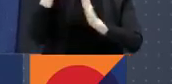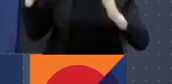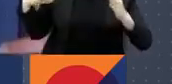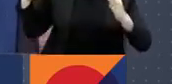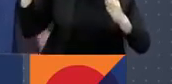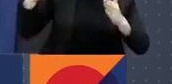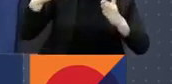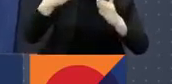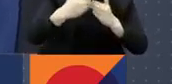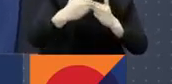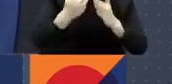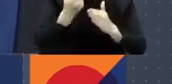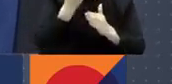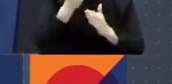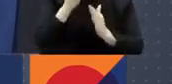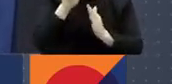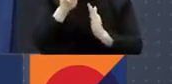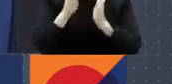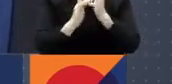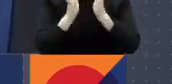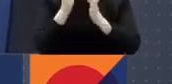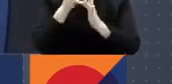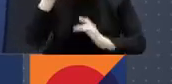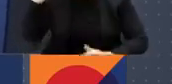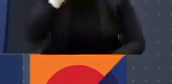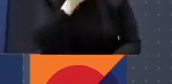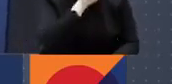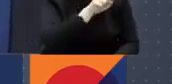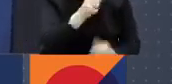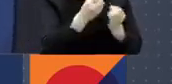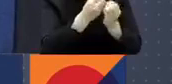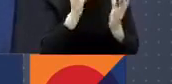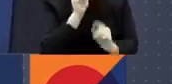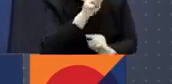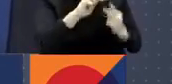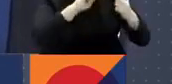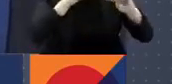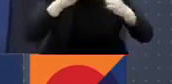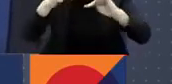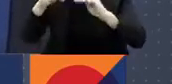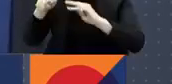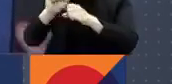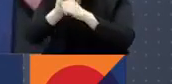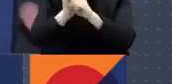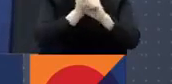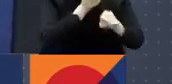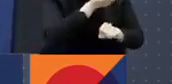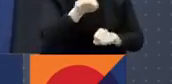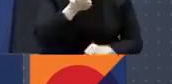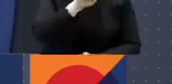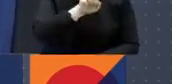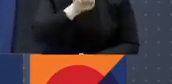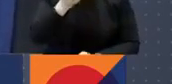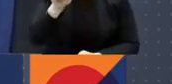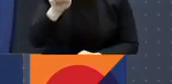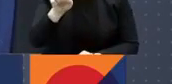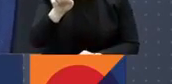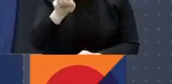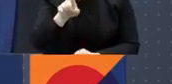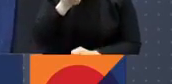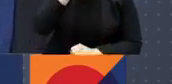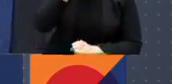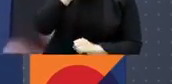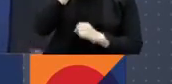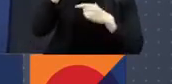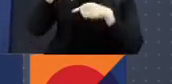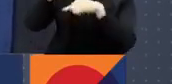de abril. En ellas se confirmaron ya 11 casos de estas cepas internacionales en la capital, 6 de ellas provenientes desde el